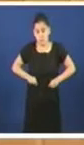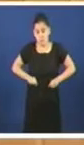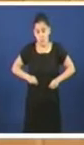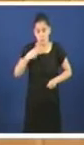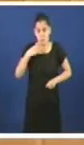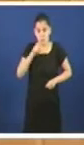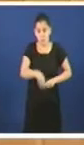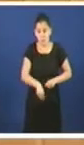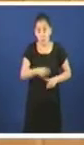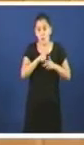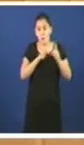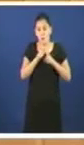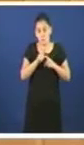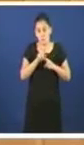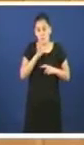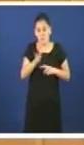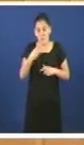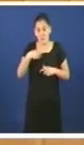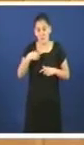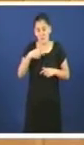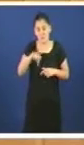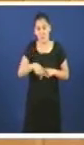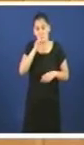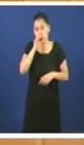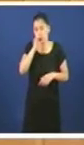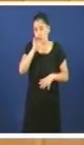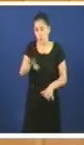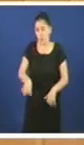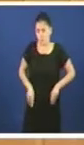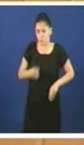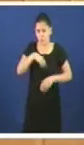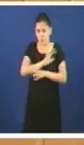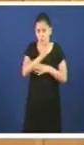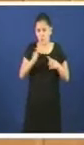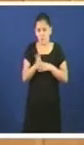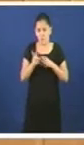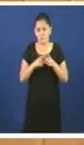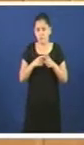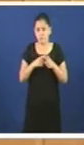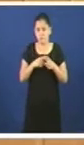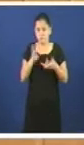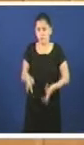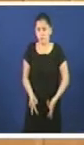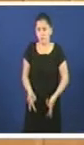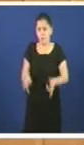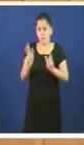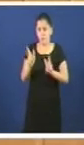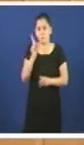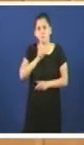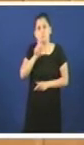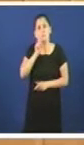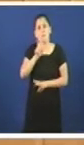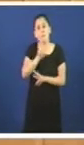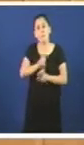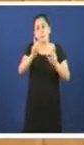no puedo tolerar no podemos tolerar no bloque nacionalista galego que se mienta sobre este libro